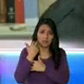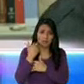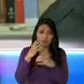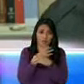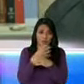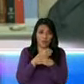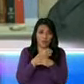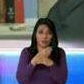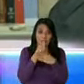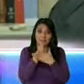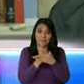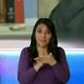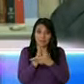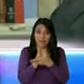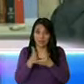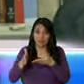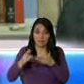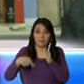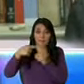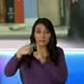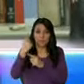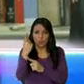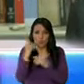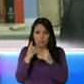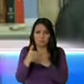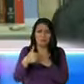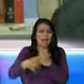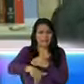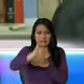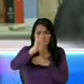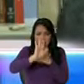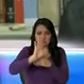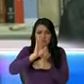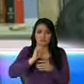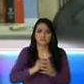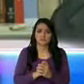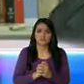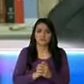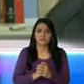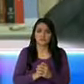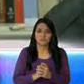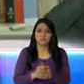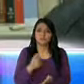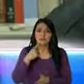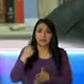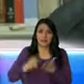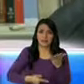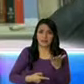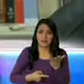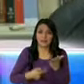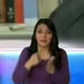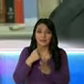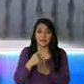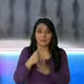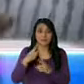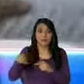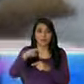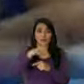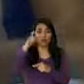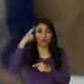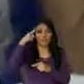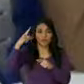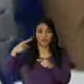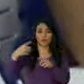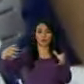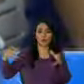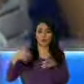la mitad más uno, que ha sido la que más, digamos, larga vigencia ha tenido, es una fórmula que justamente ha abonado a la baja gobernabilidad. Andrés León